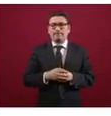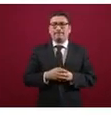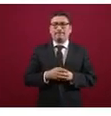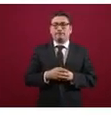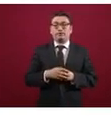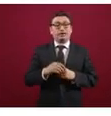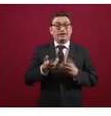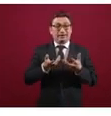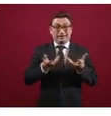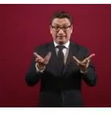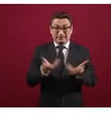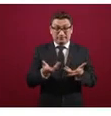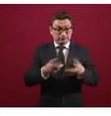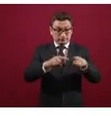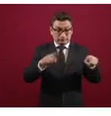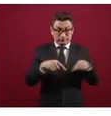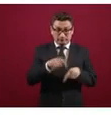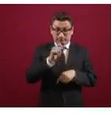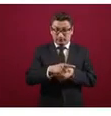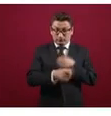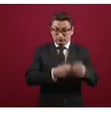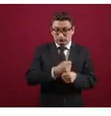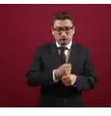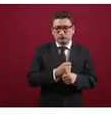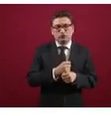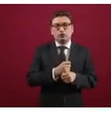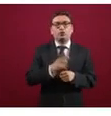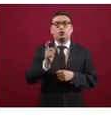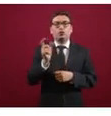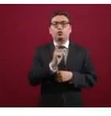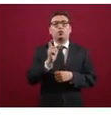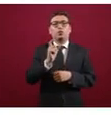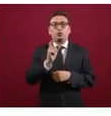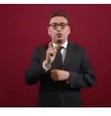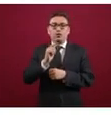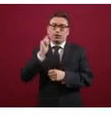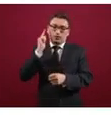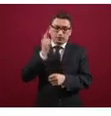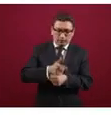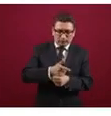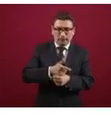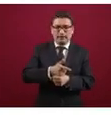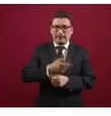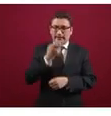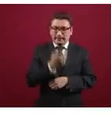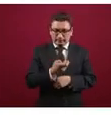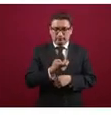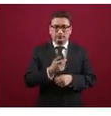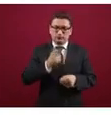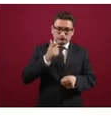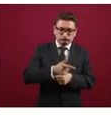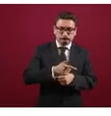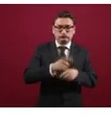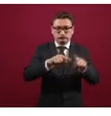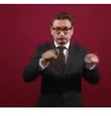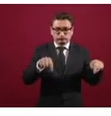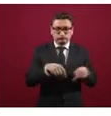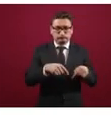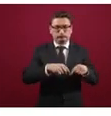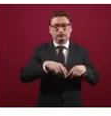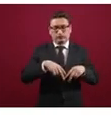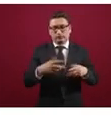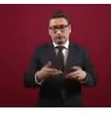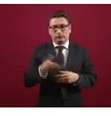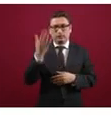realizar esas fosas fueron en esos años si no fue en el momento del hallazgo de las fosas como podemos ver hay un